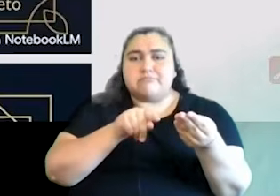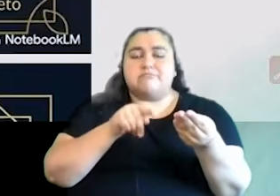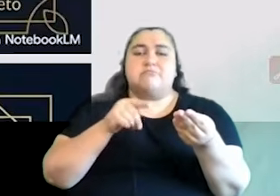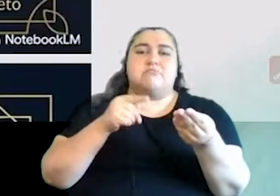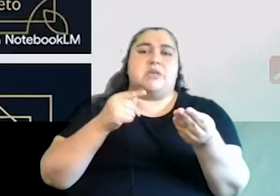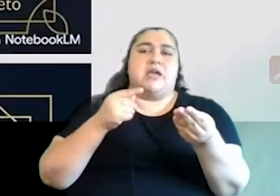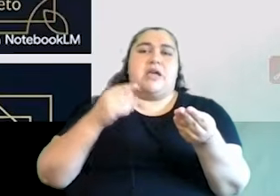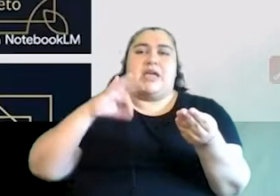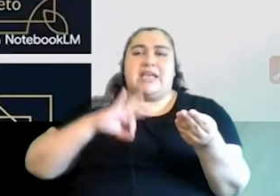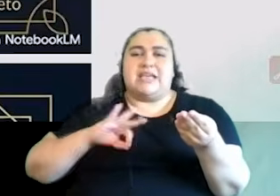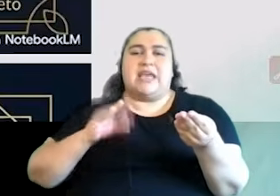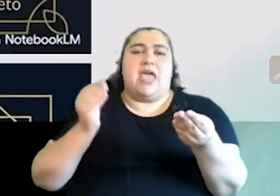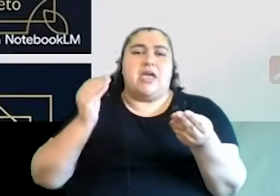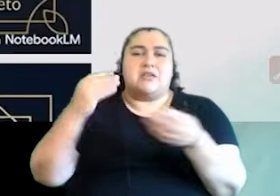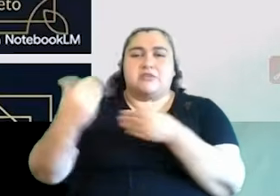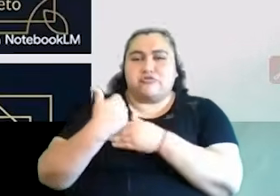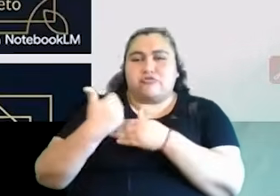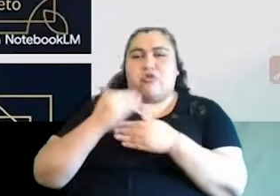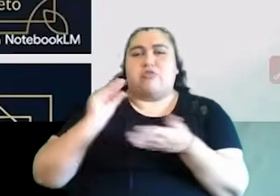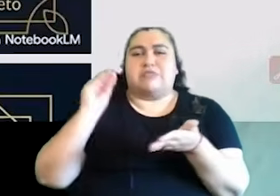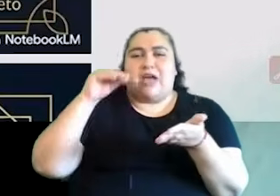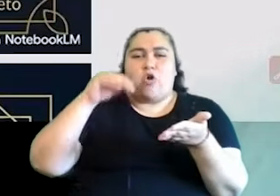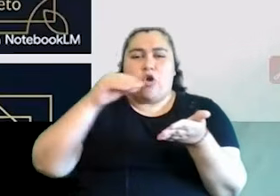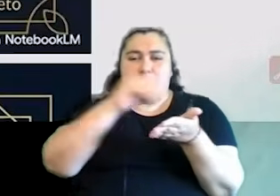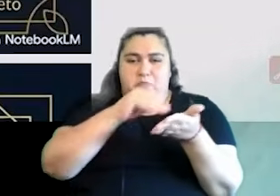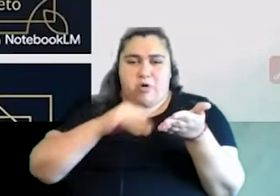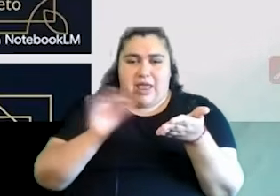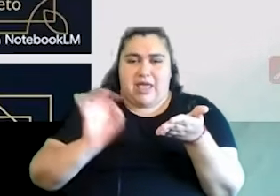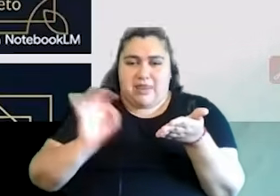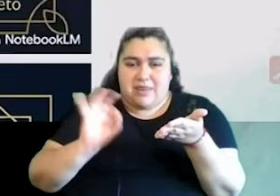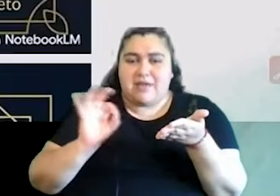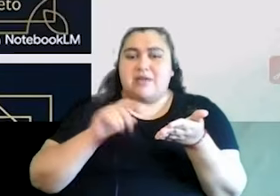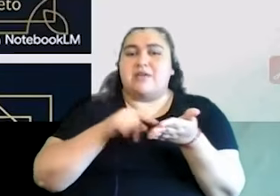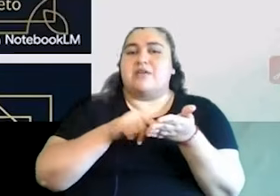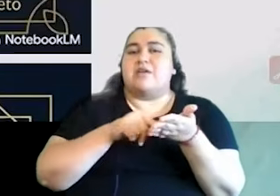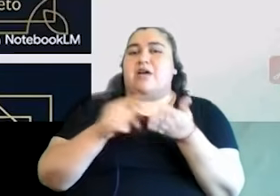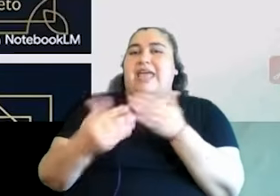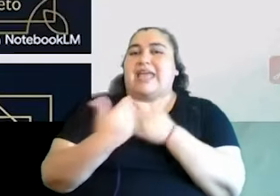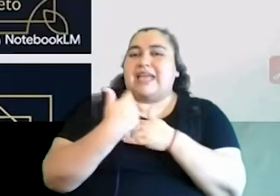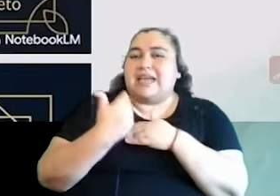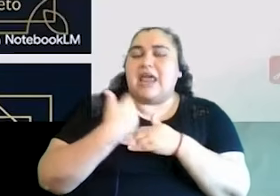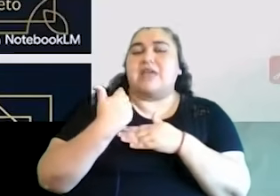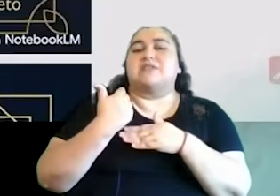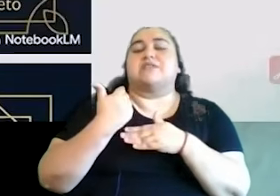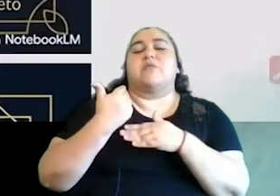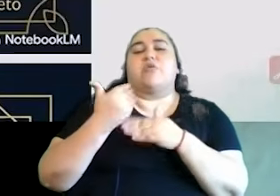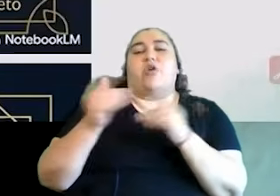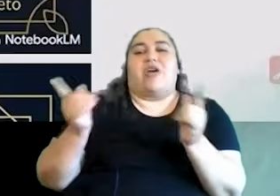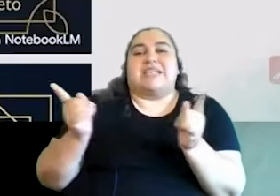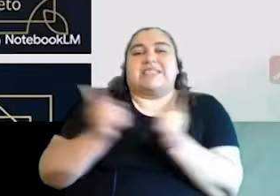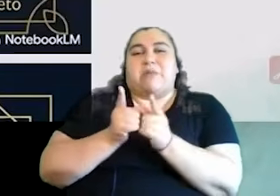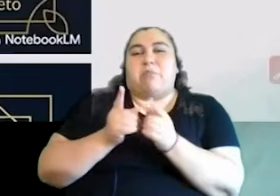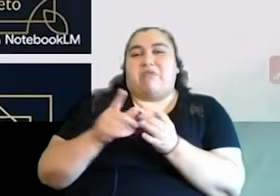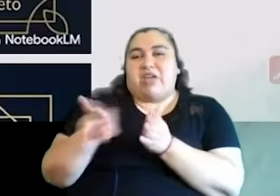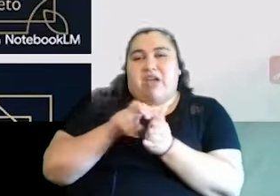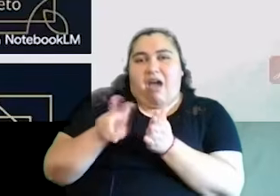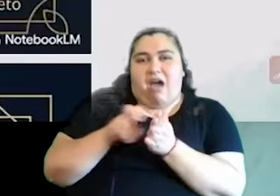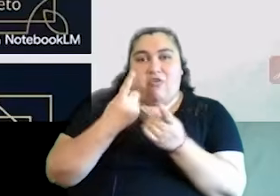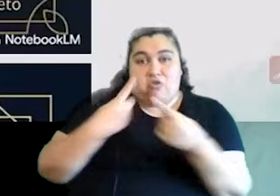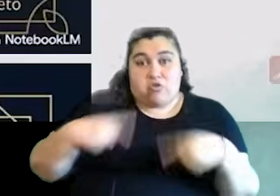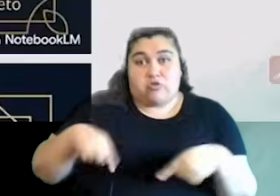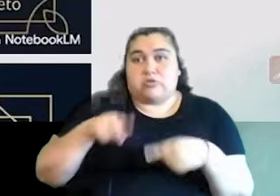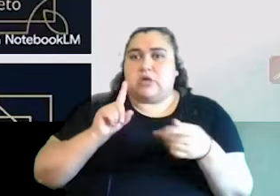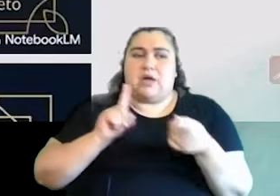les mencioné es que dentro de lo que son los ingresos del régimen simplificado, tiene que estar destinado no solamente